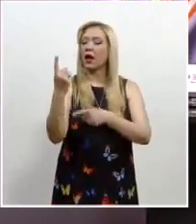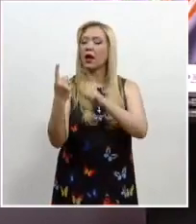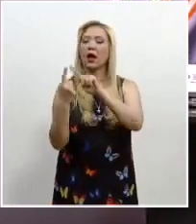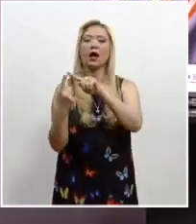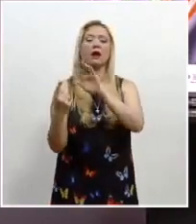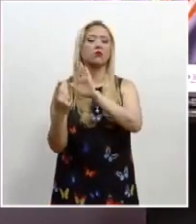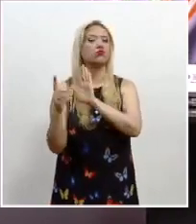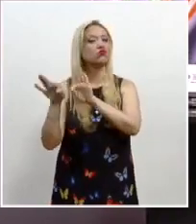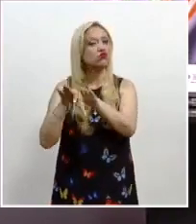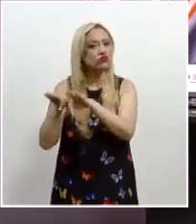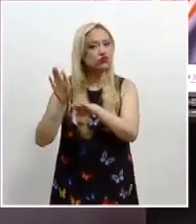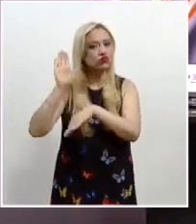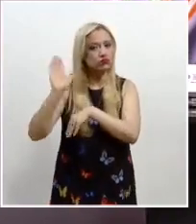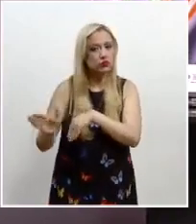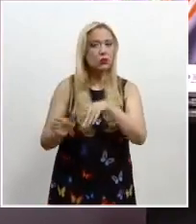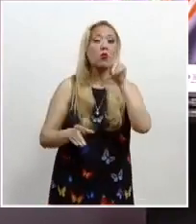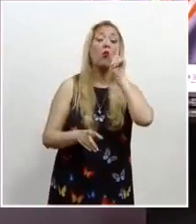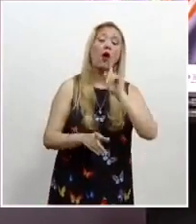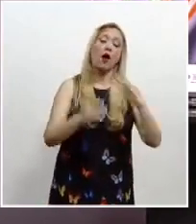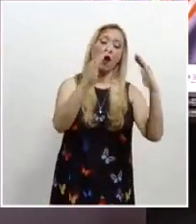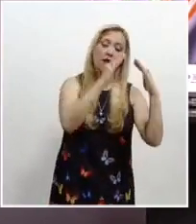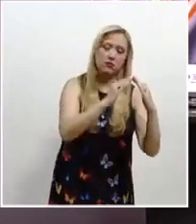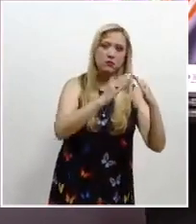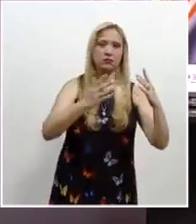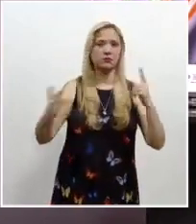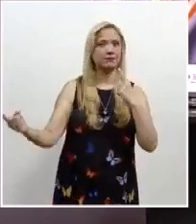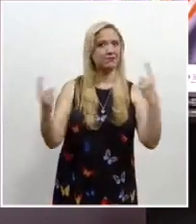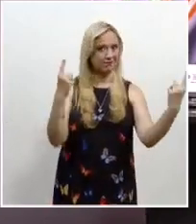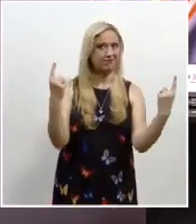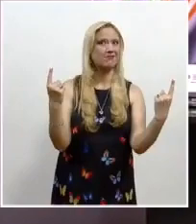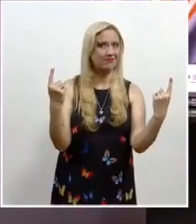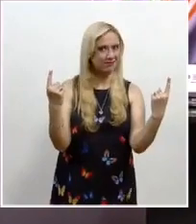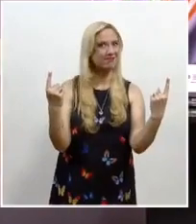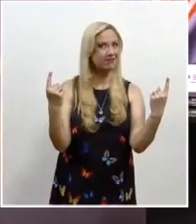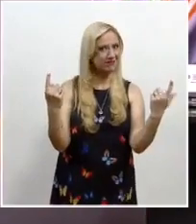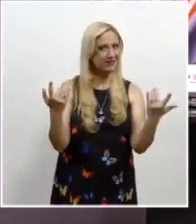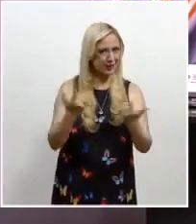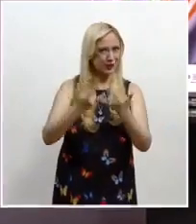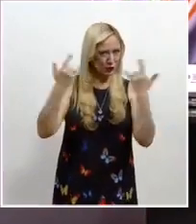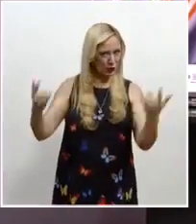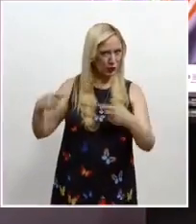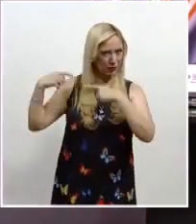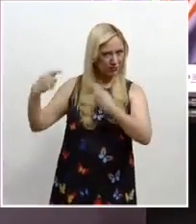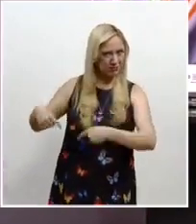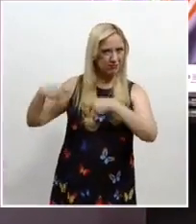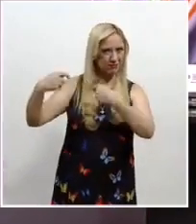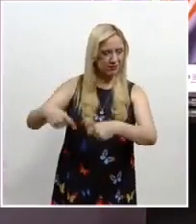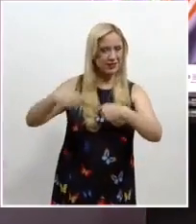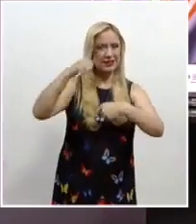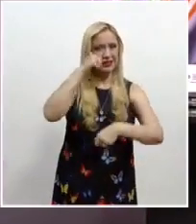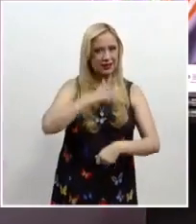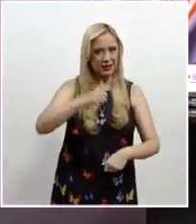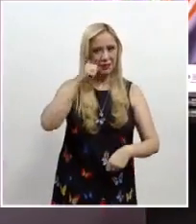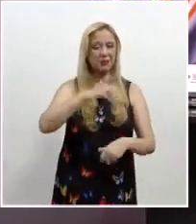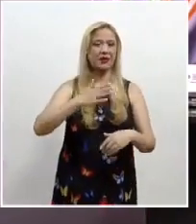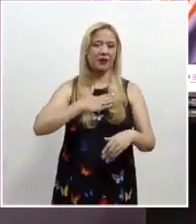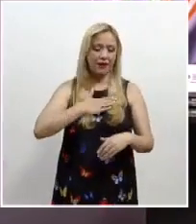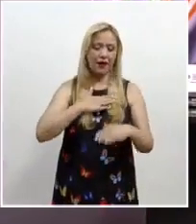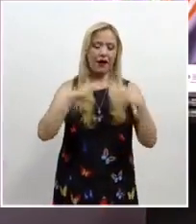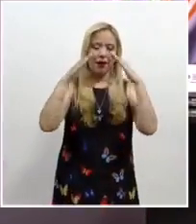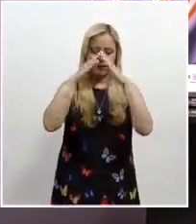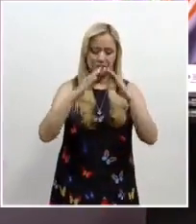de estereotipos y de roles de género, las mujeres hemos llevado históricamente la carga de los